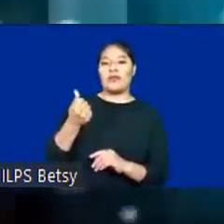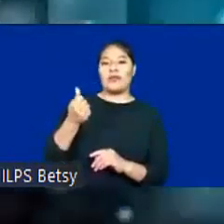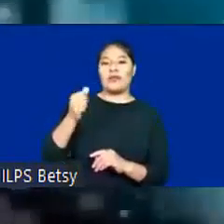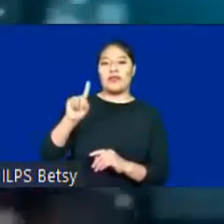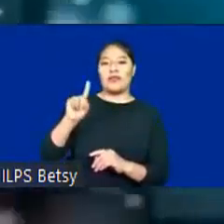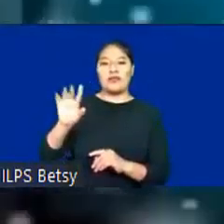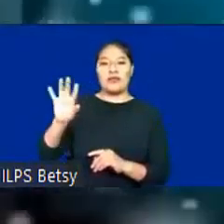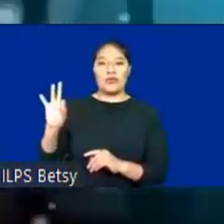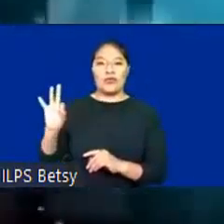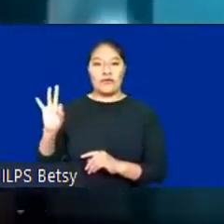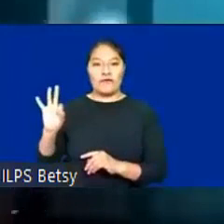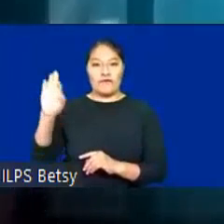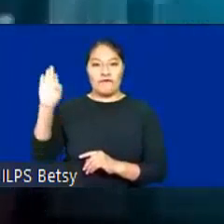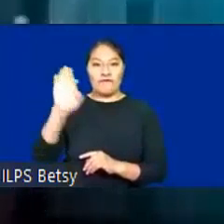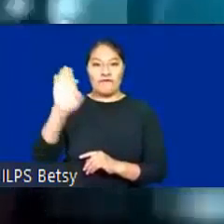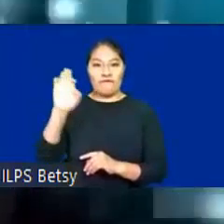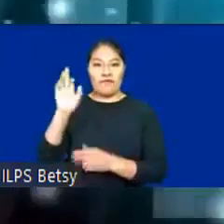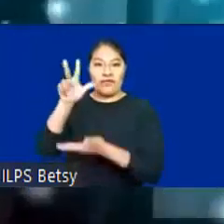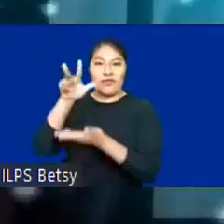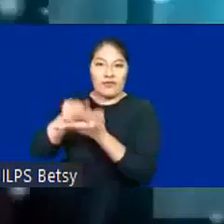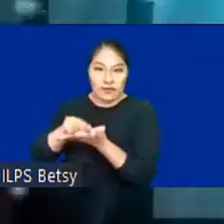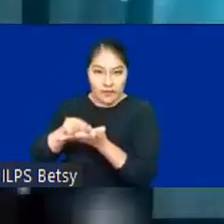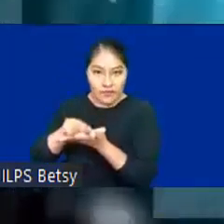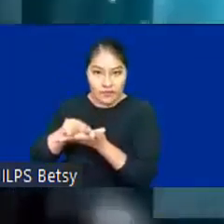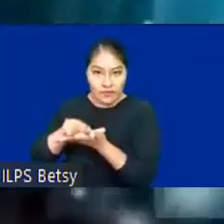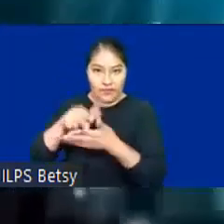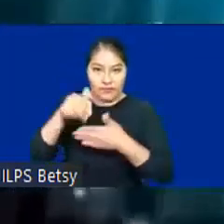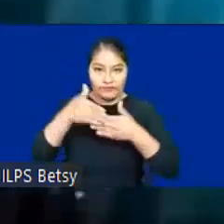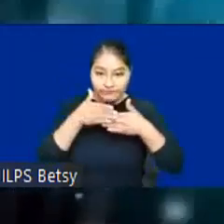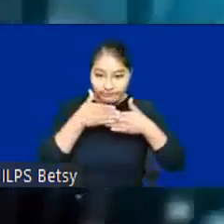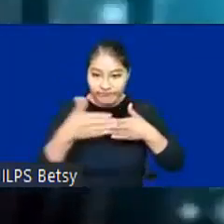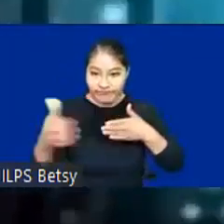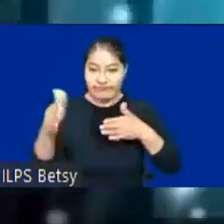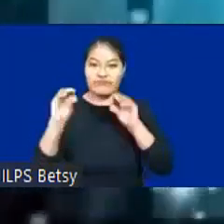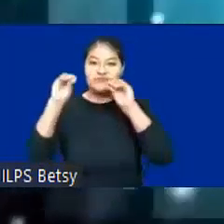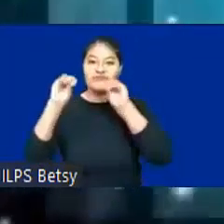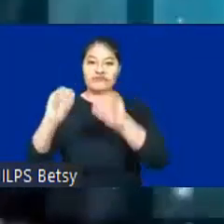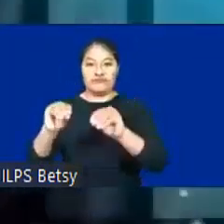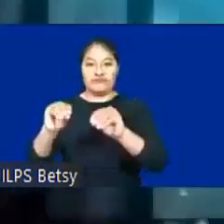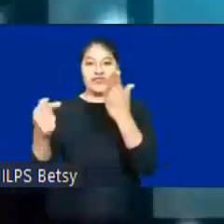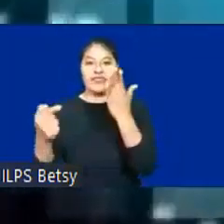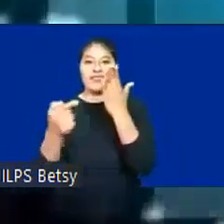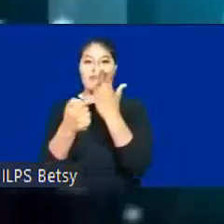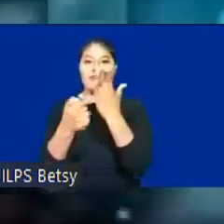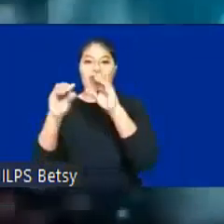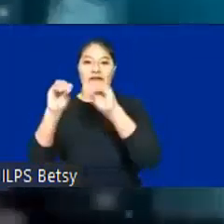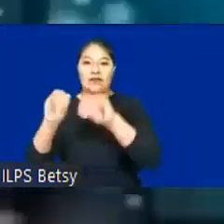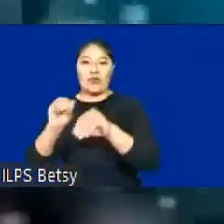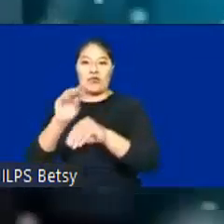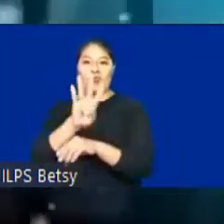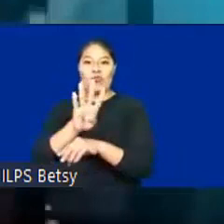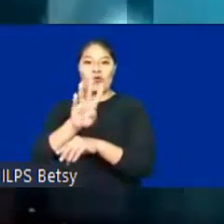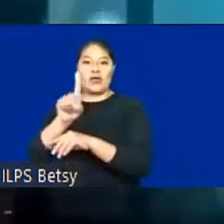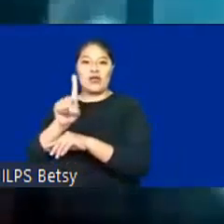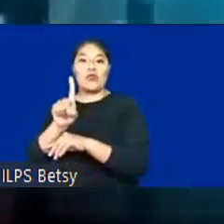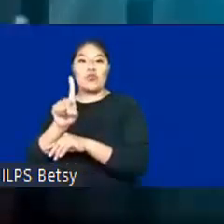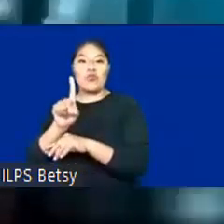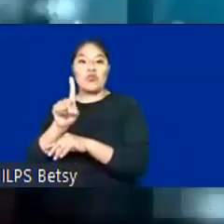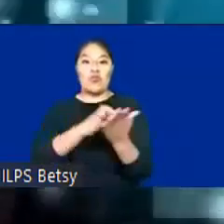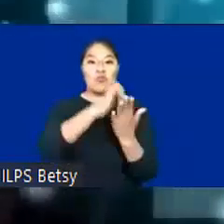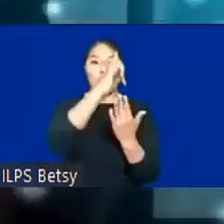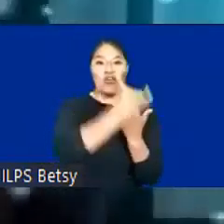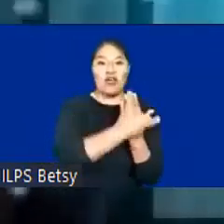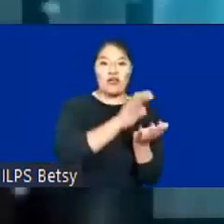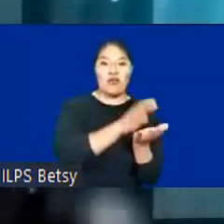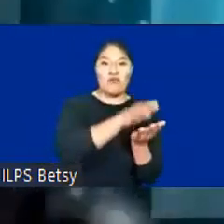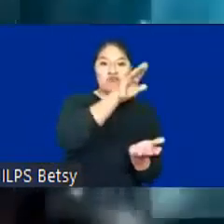Este plan de gobierno digital recoge 41 proyectos que están destinados, por supuesto, a mejorar los procesos, digitalizar